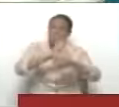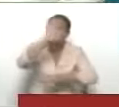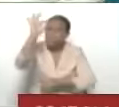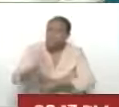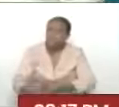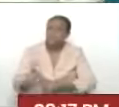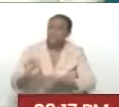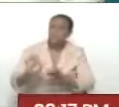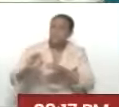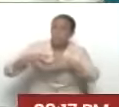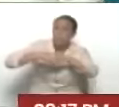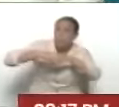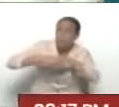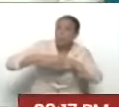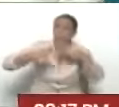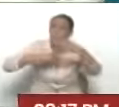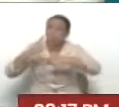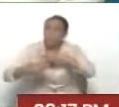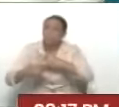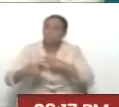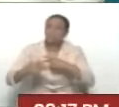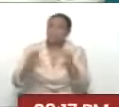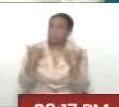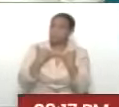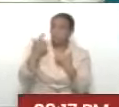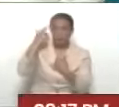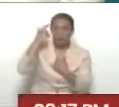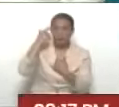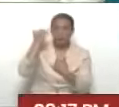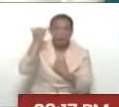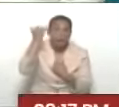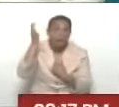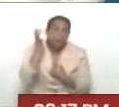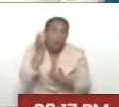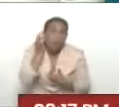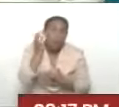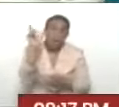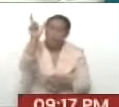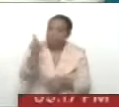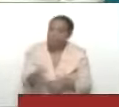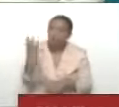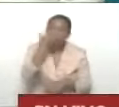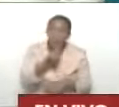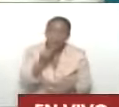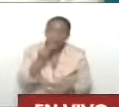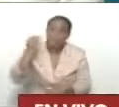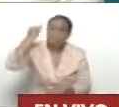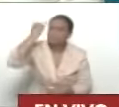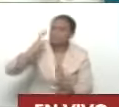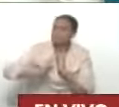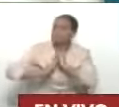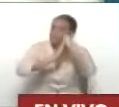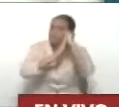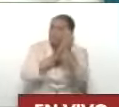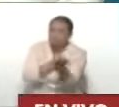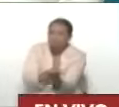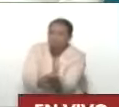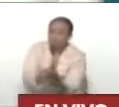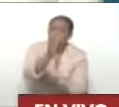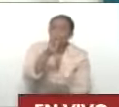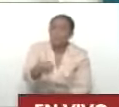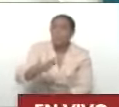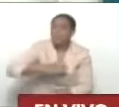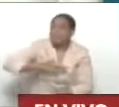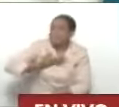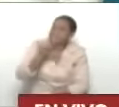para manufactura, para lo productivo, nos hace saber que nuestro pueblo, las mujeres y la juventud van enrumbados en lo que usted, presidente,